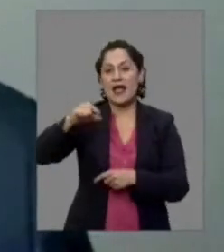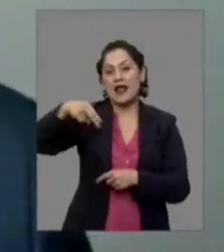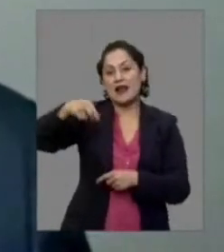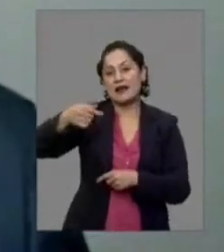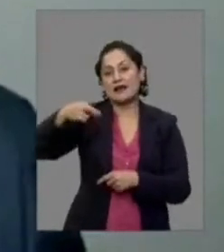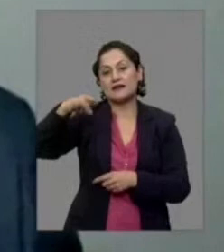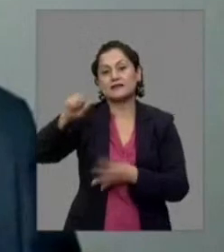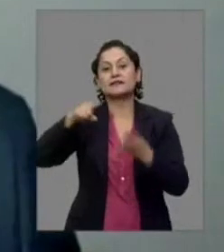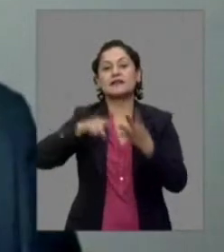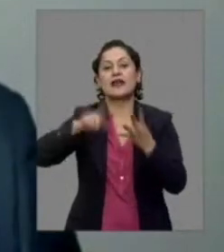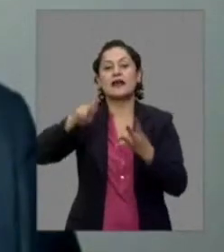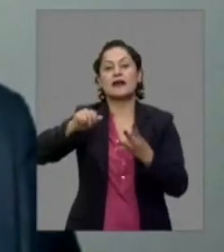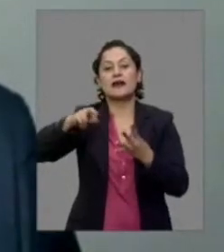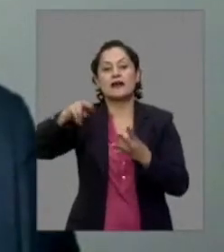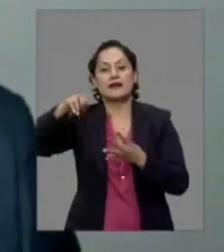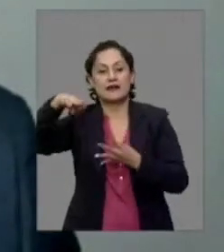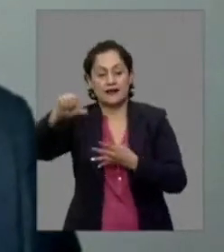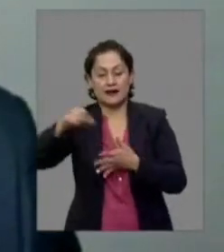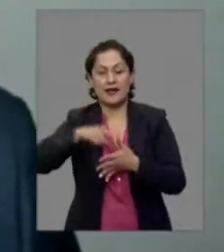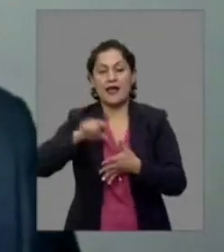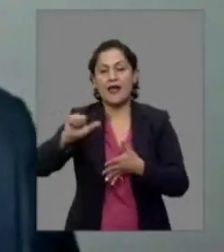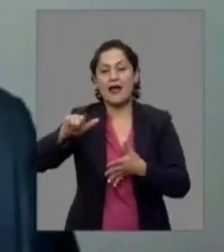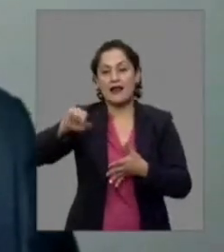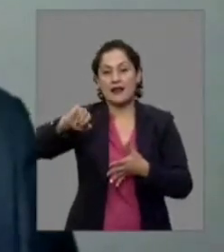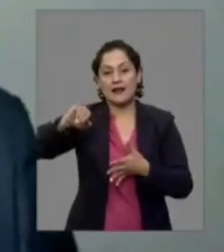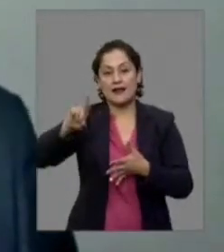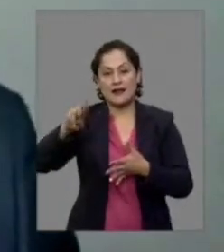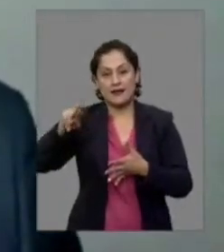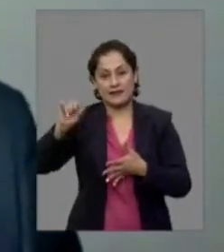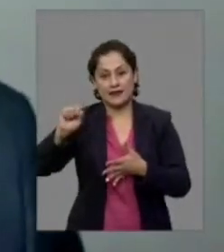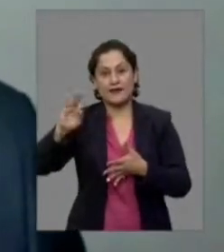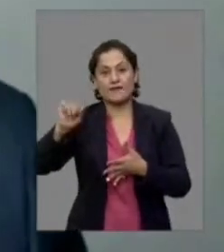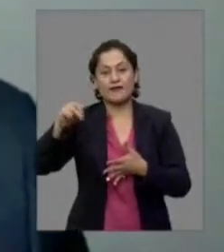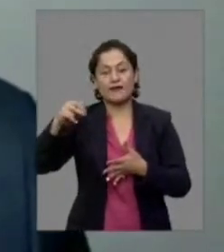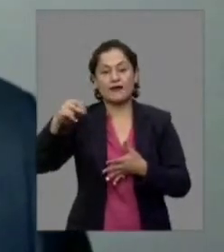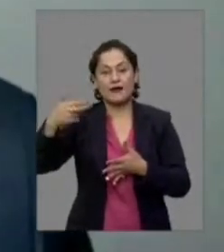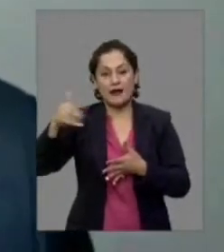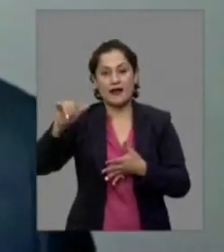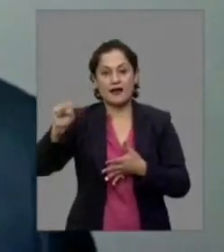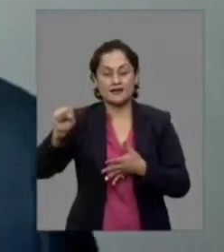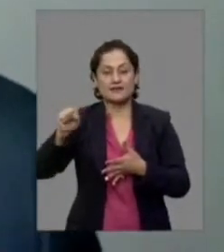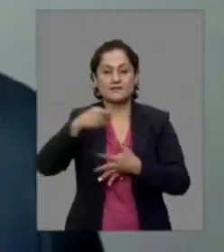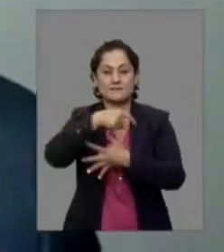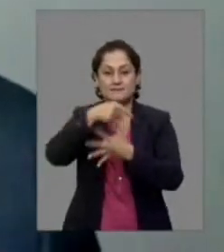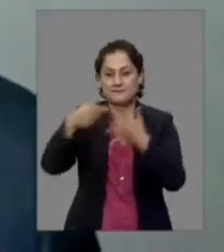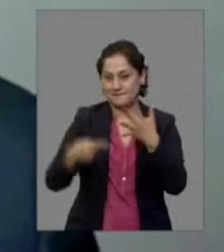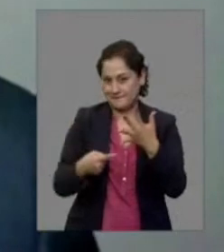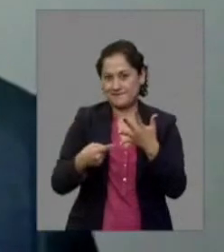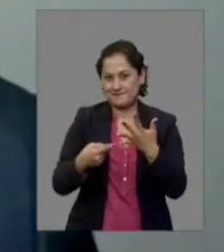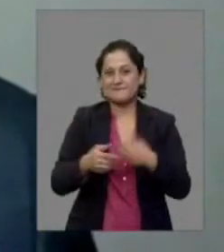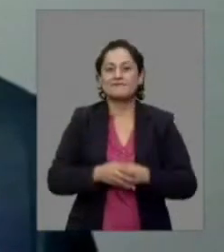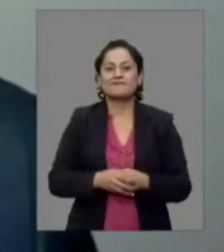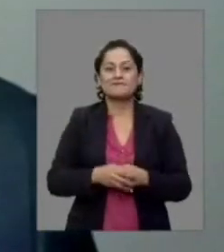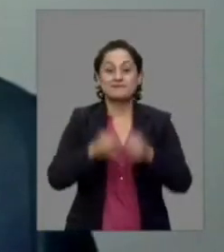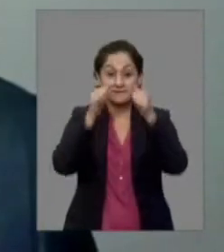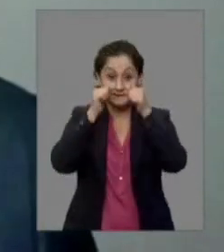Karina Anzola-Bejere y Alejandra Haas-Pasiu. Les agradecemos su